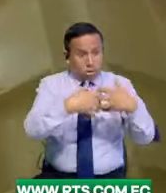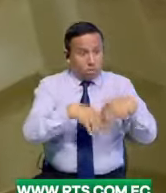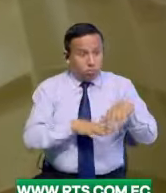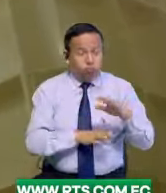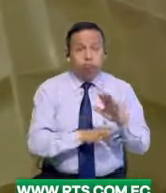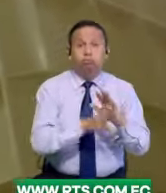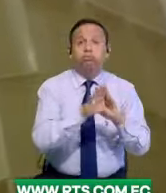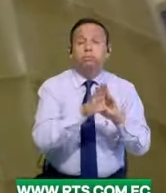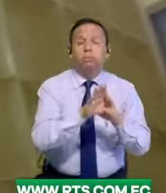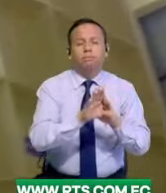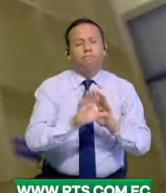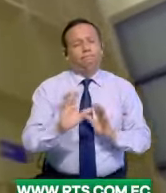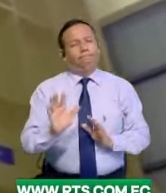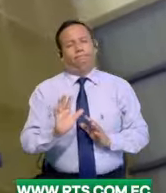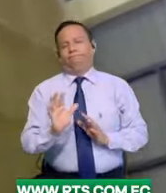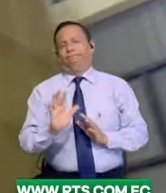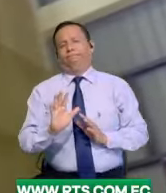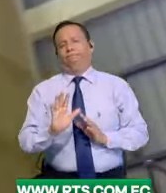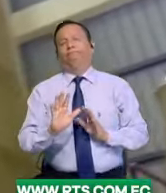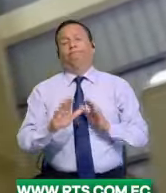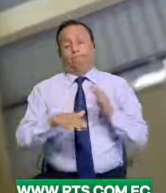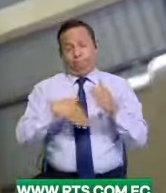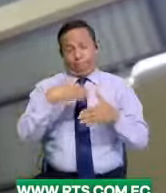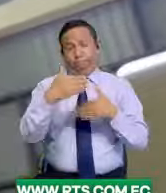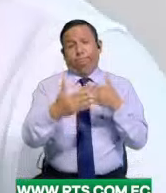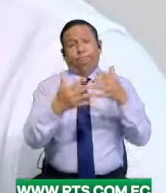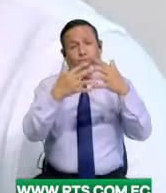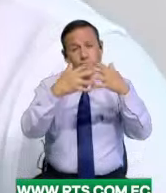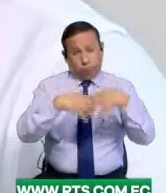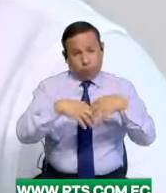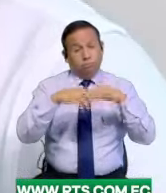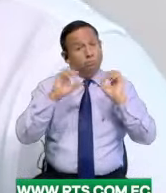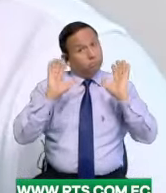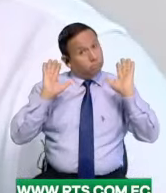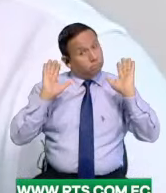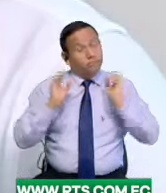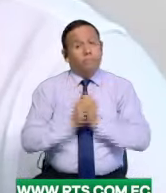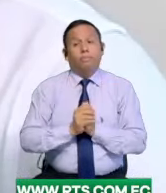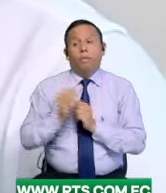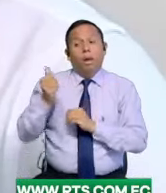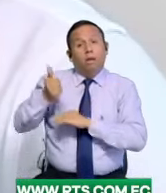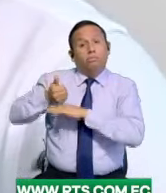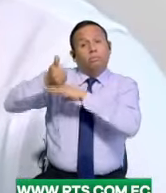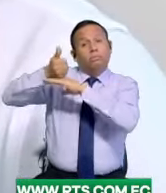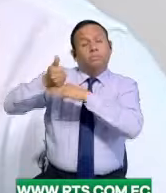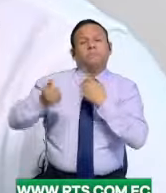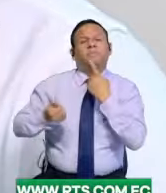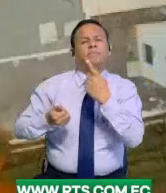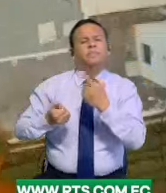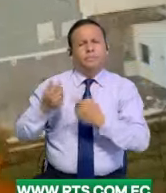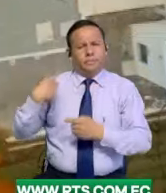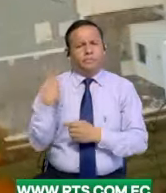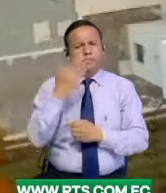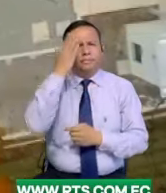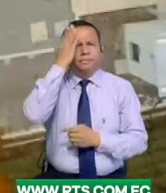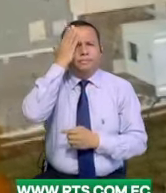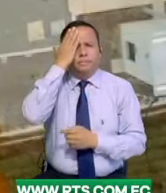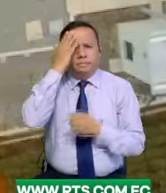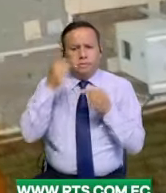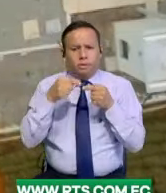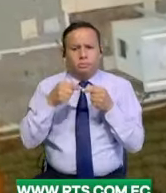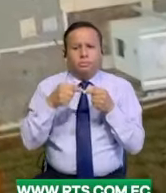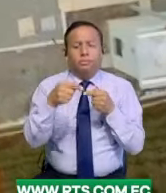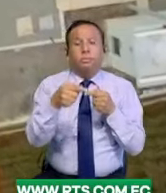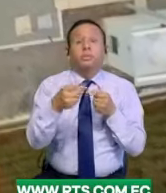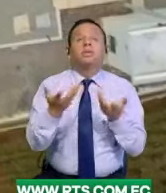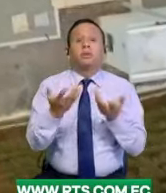mantenimiento no esté en crisis sin embargo la autoridad dijo estar consciente queera